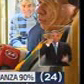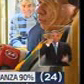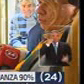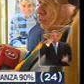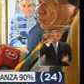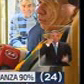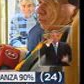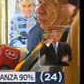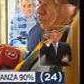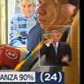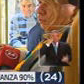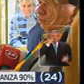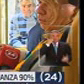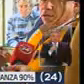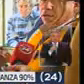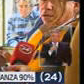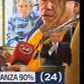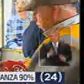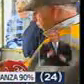es falso.